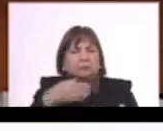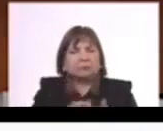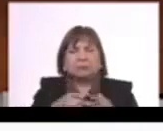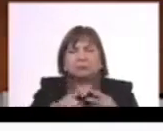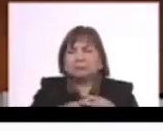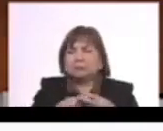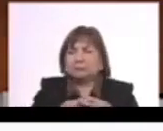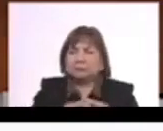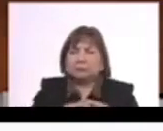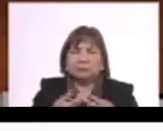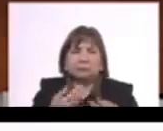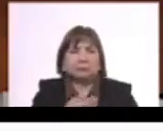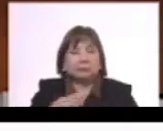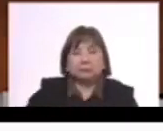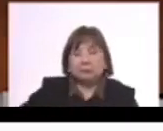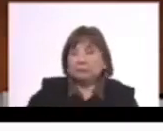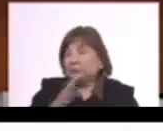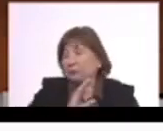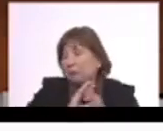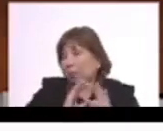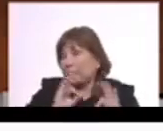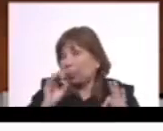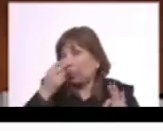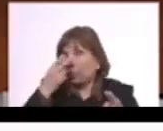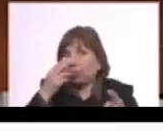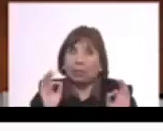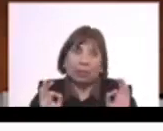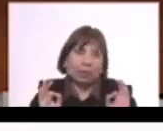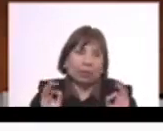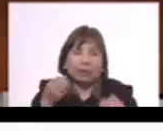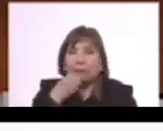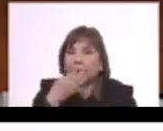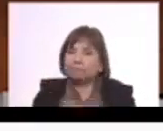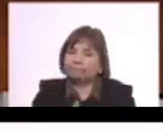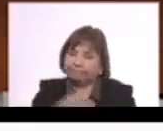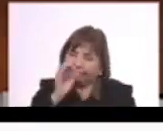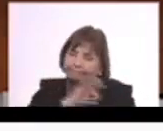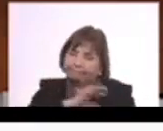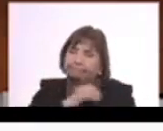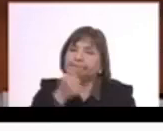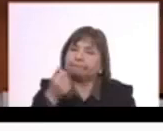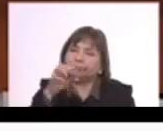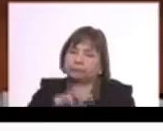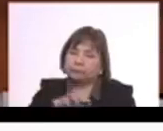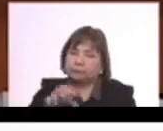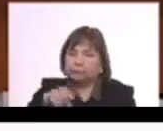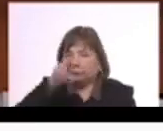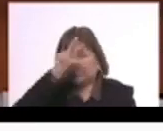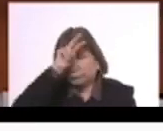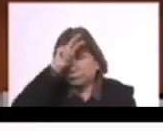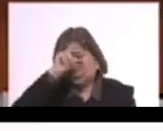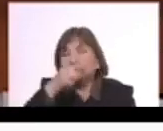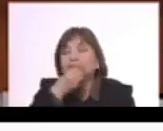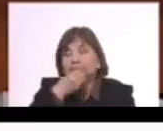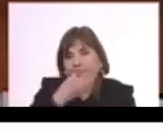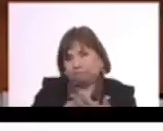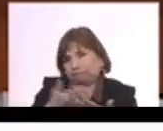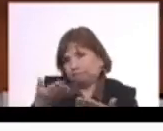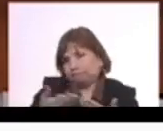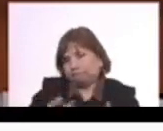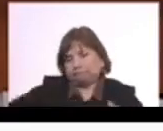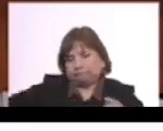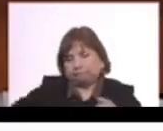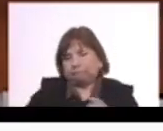toda iniciativa del Ejecutivo que tenga que ver para beneficio de la población del Perú será bienvenida